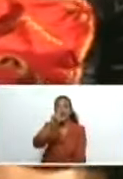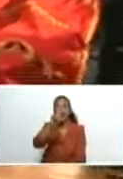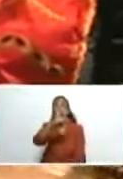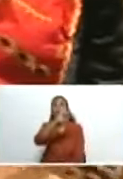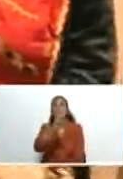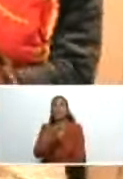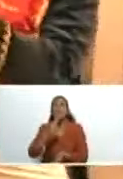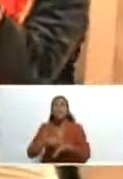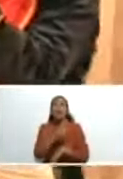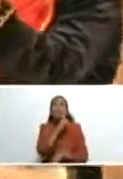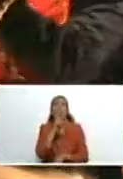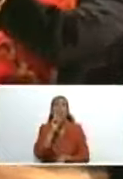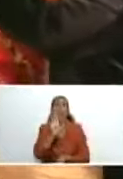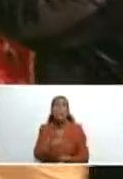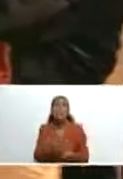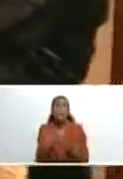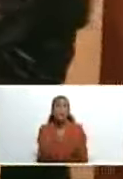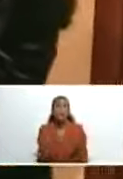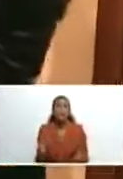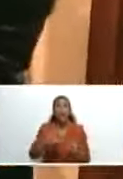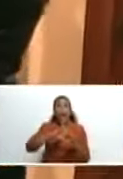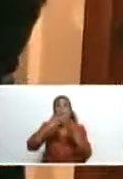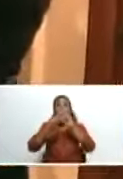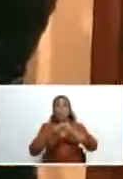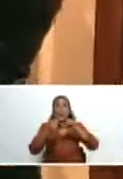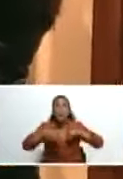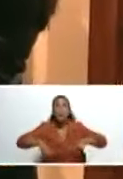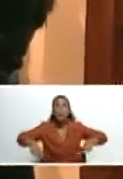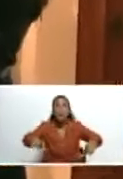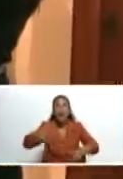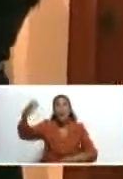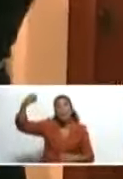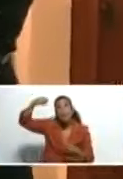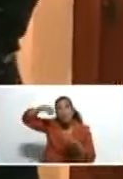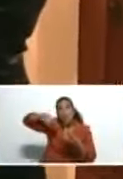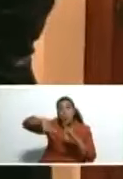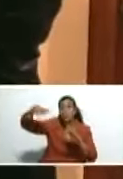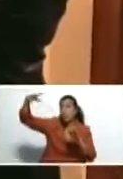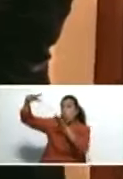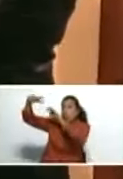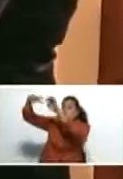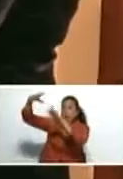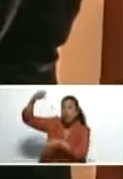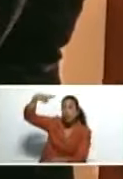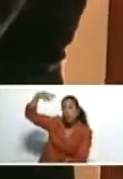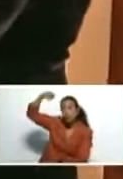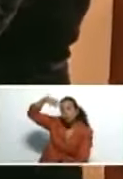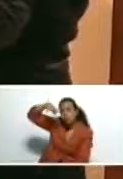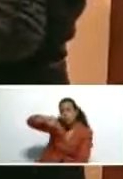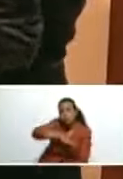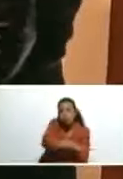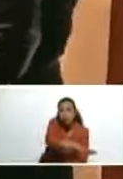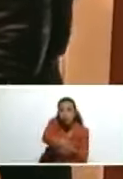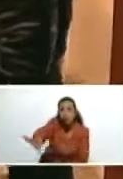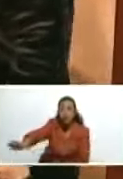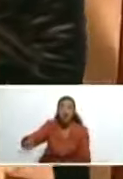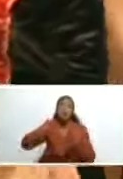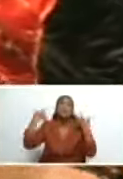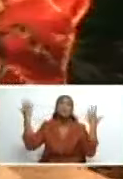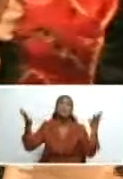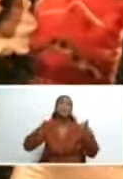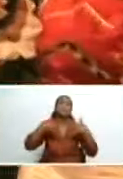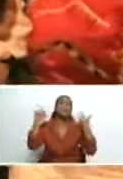se llama así? Para acondicionar los espacios de manera que entrara luz del sol y aire para que refrescara las